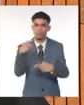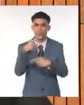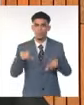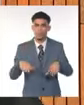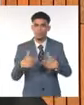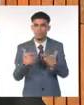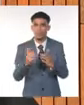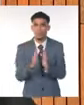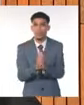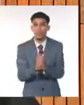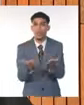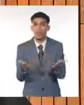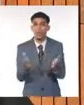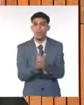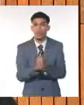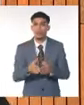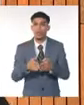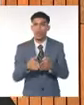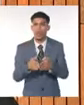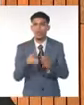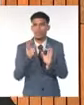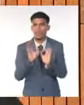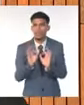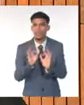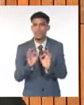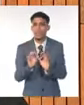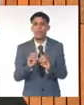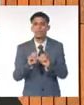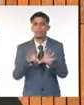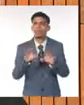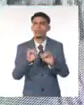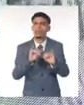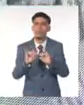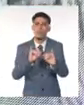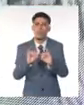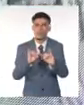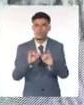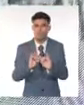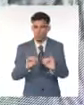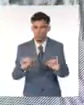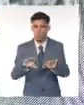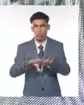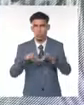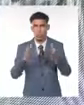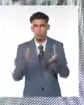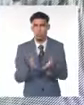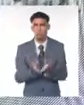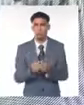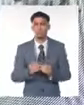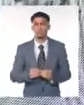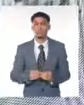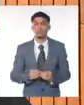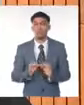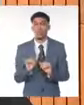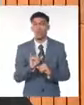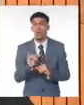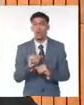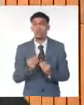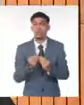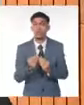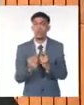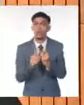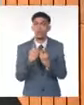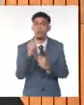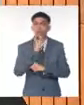es la historia contada de la revolución en un papel periódico, es también contar los hitos del periodismo en Cuba. Motivaciones para los periodistas para aspirar a una